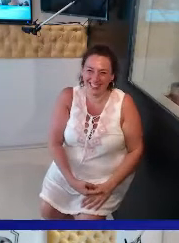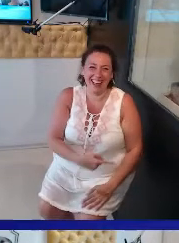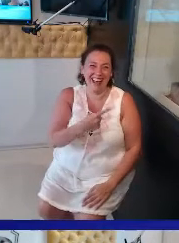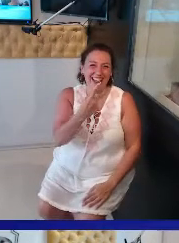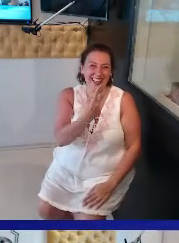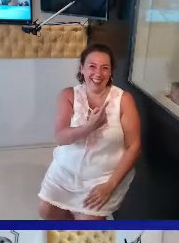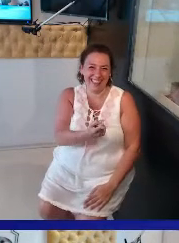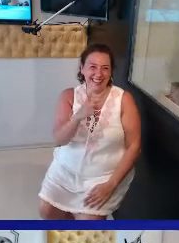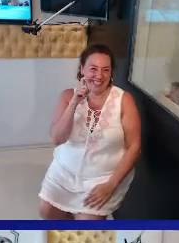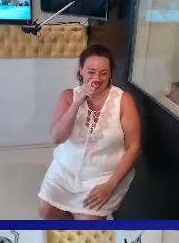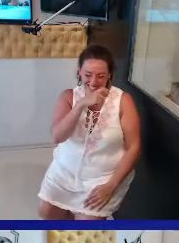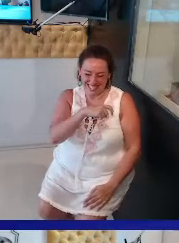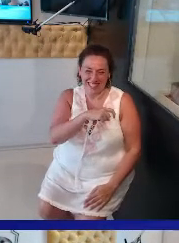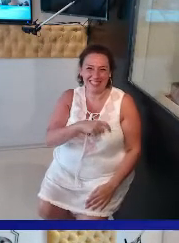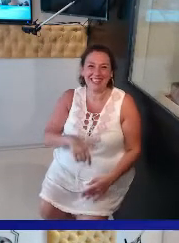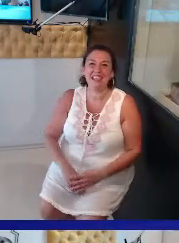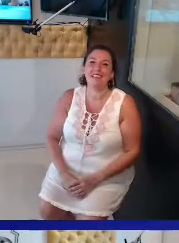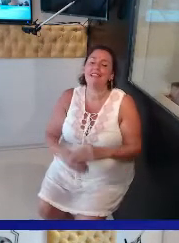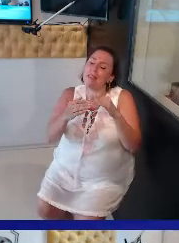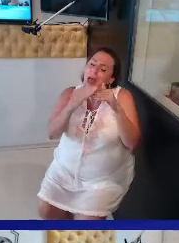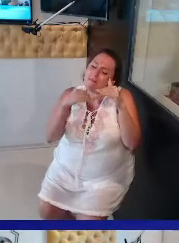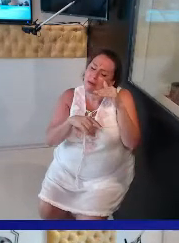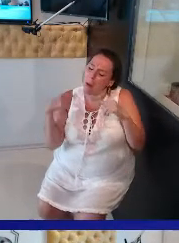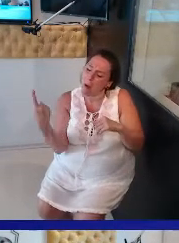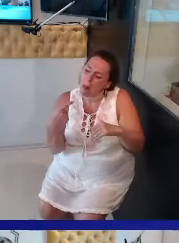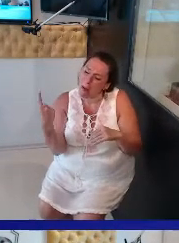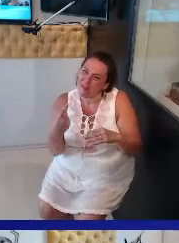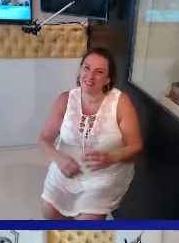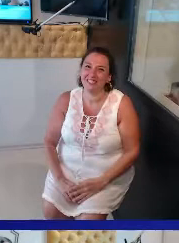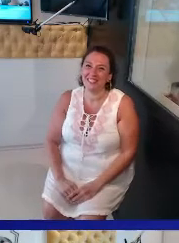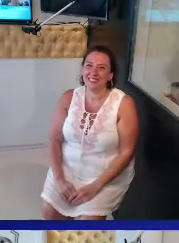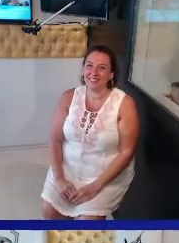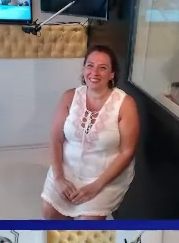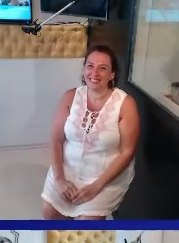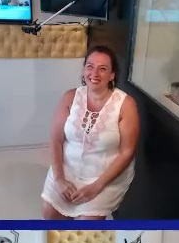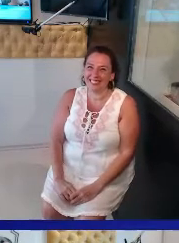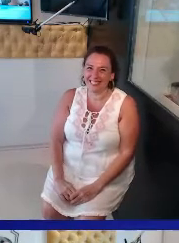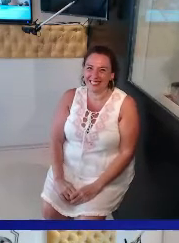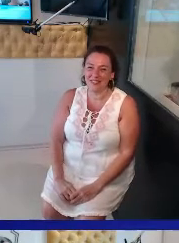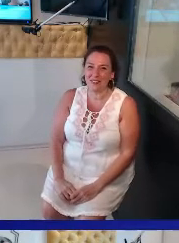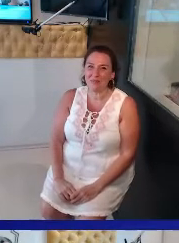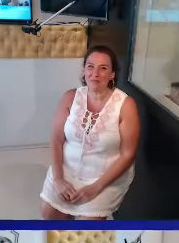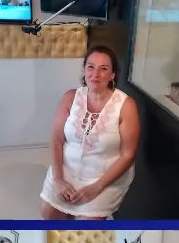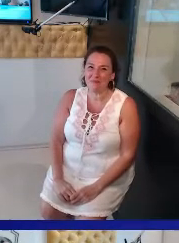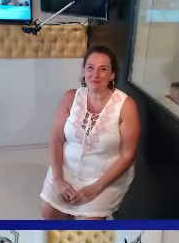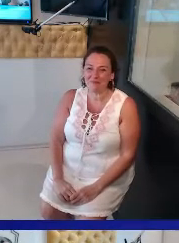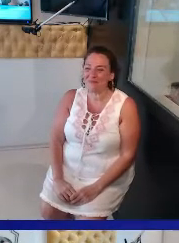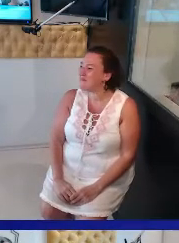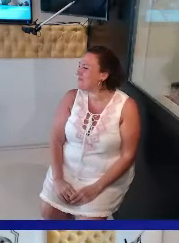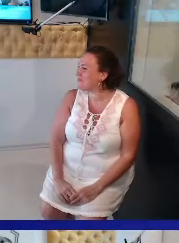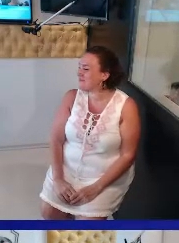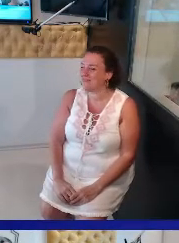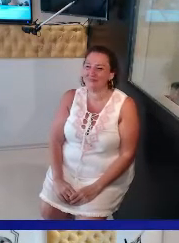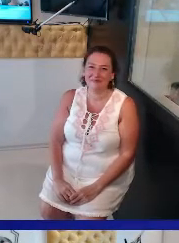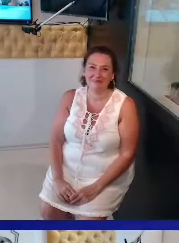17. Menor que todos nosotros. Es menor que todos ustedes, exacto. Que todos nosotros, que todos sin querer que estamos acá y